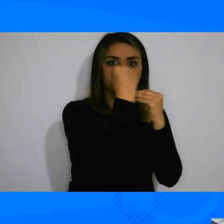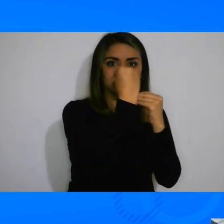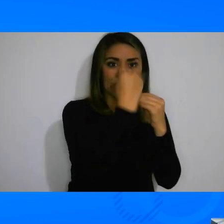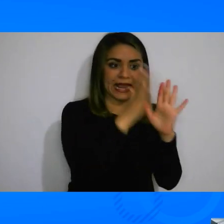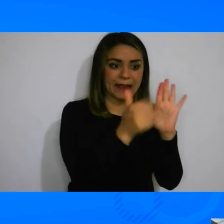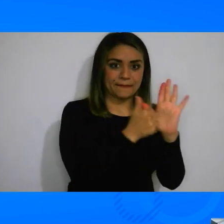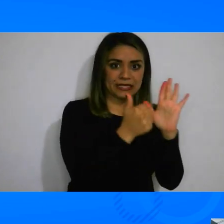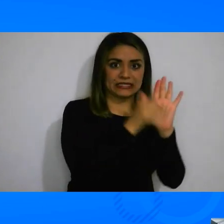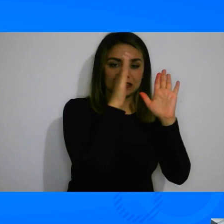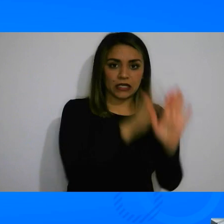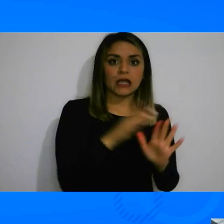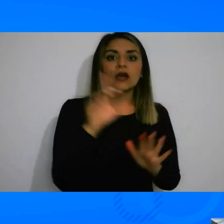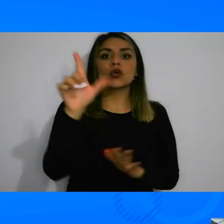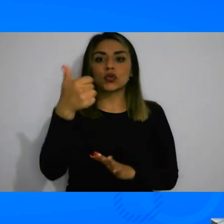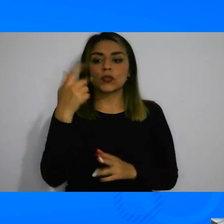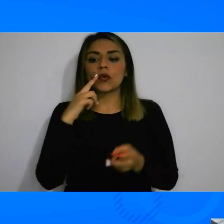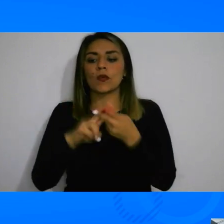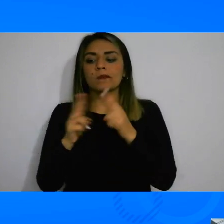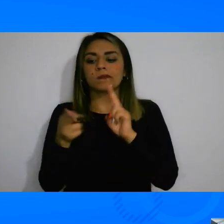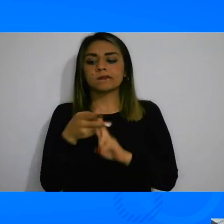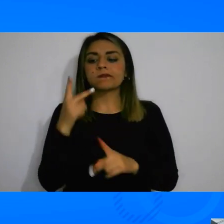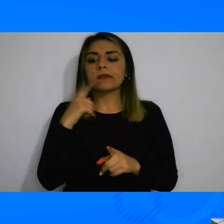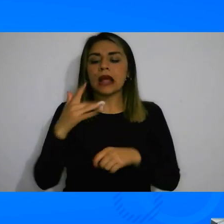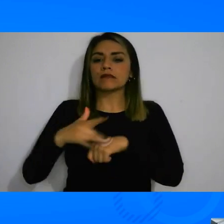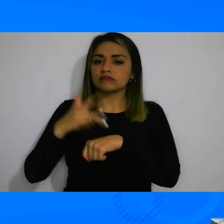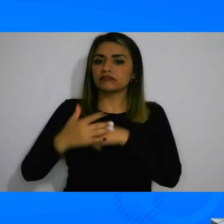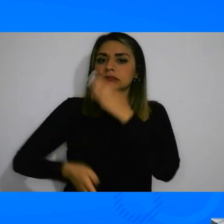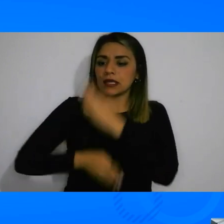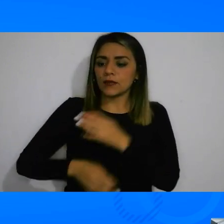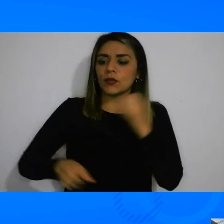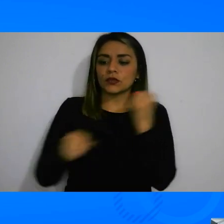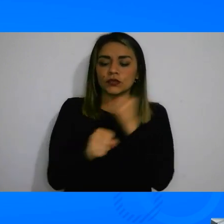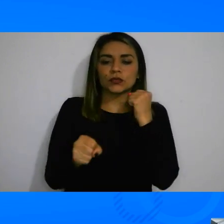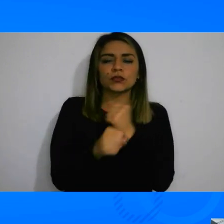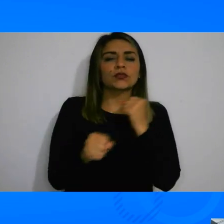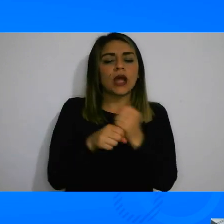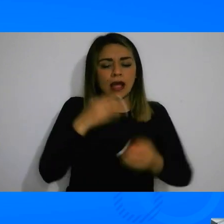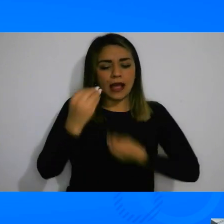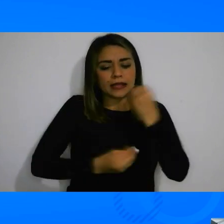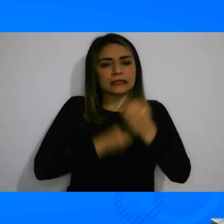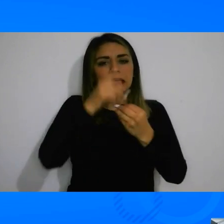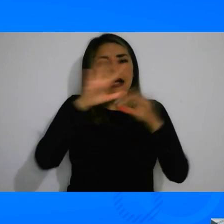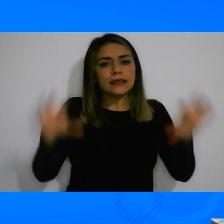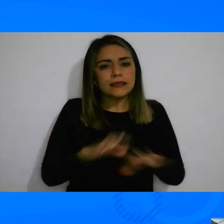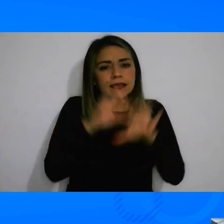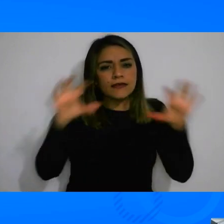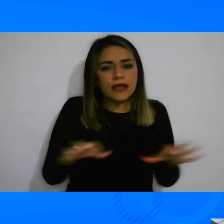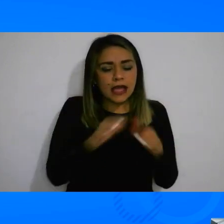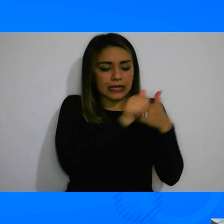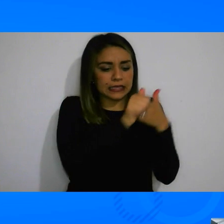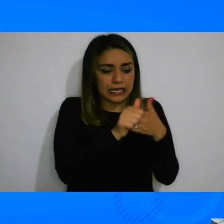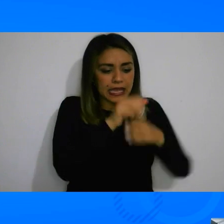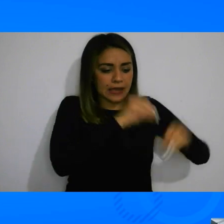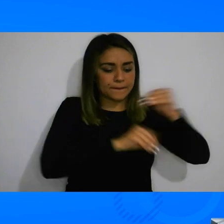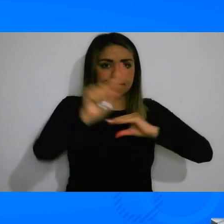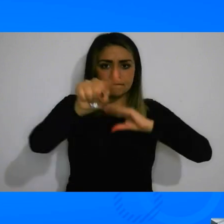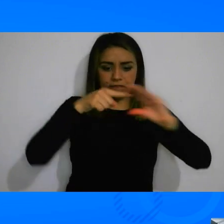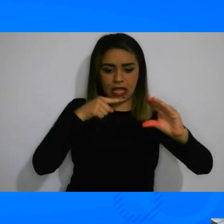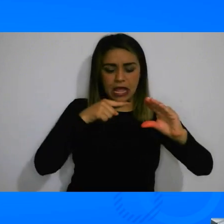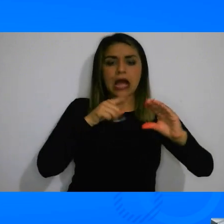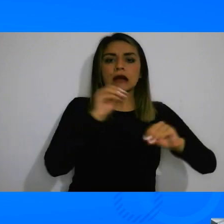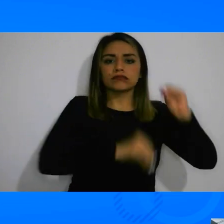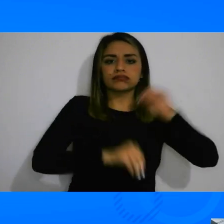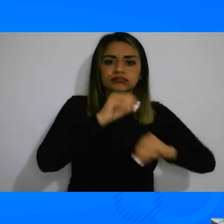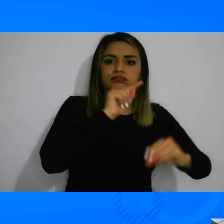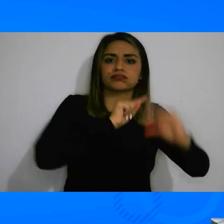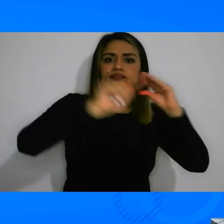sino a nuestros CAT con los que venimos trabajando, que realicen sus actividades y las guías que tenemos y hemos diseñado para ustedes.